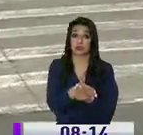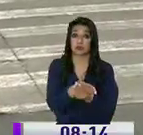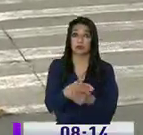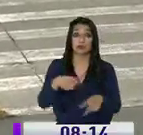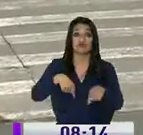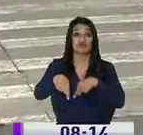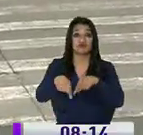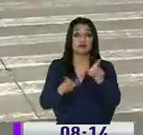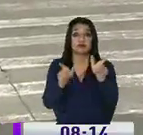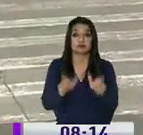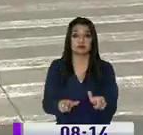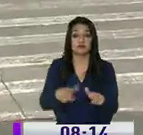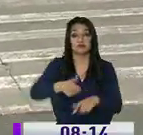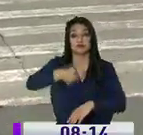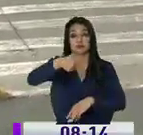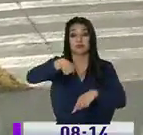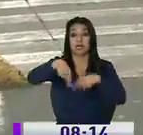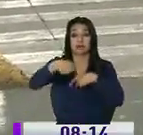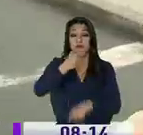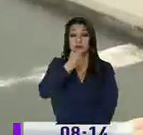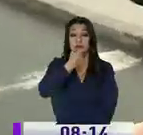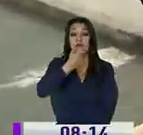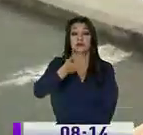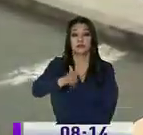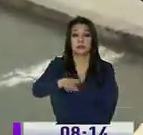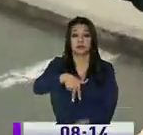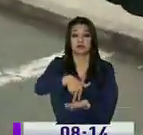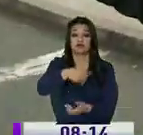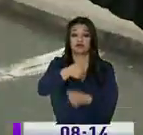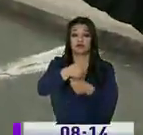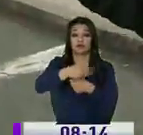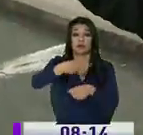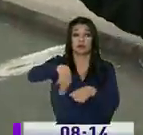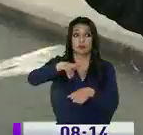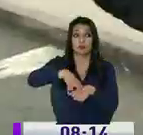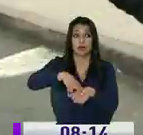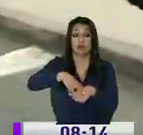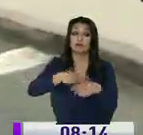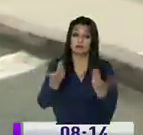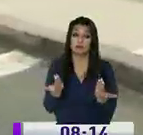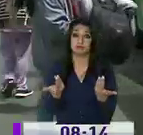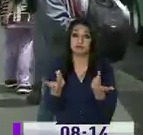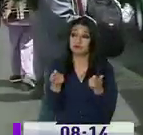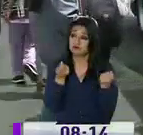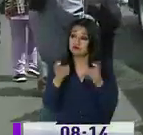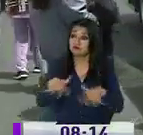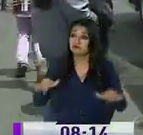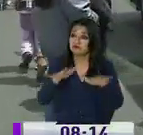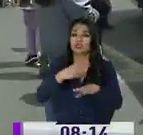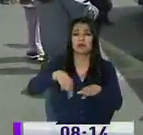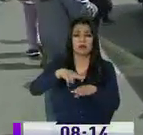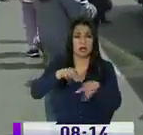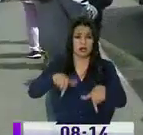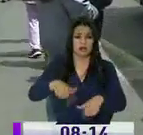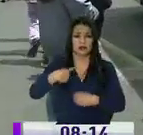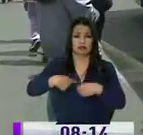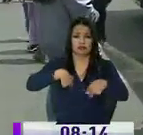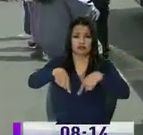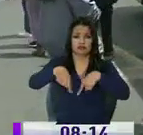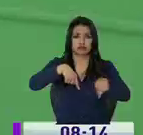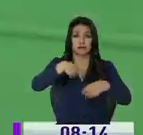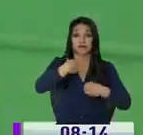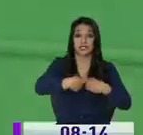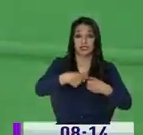hubo presencia de agentes civiles de tránsito. Trabajando con normalidad ya que se está regularizando la ciudad. En el caso de los buses de la ruta